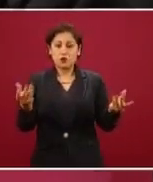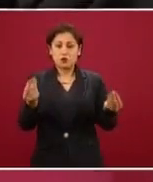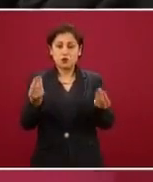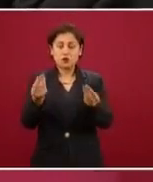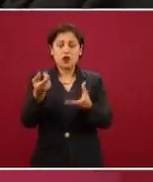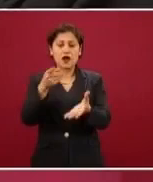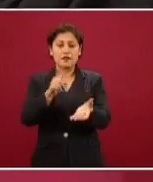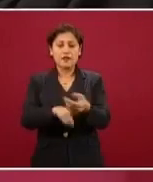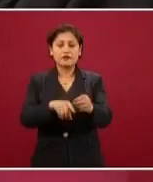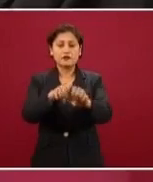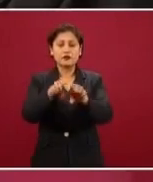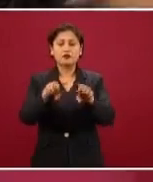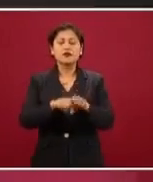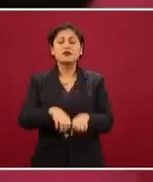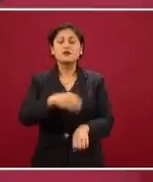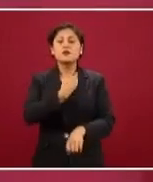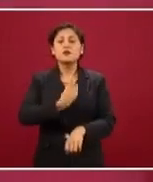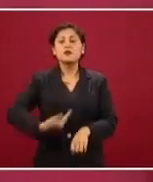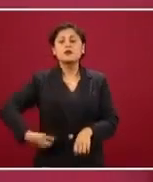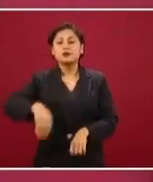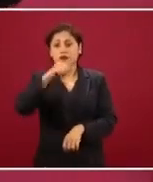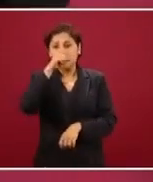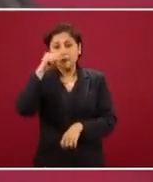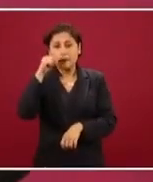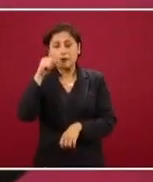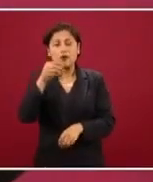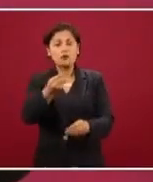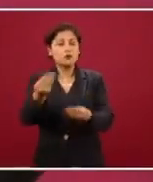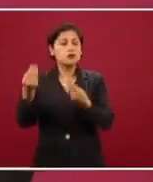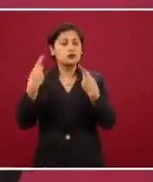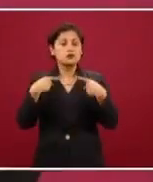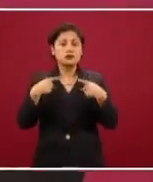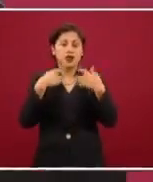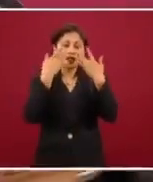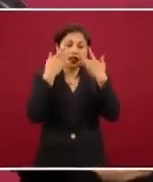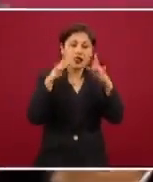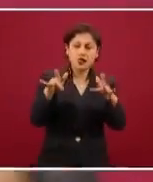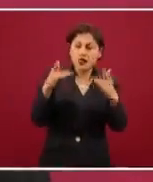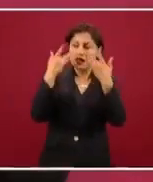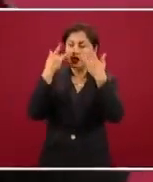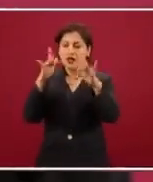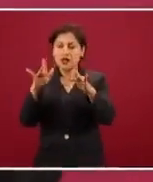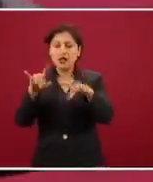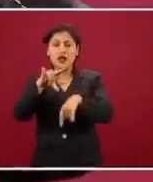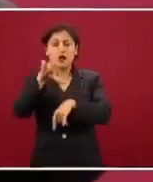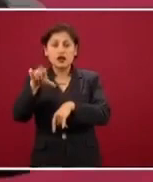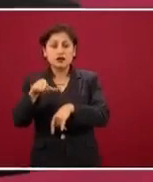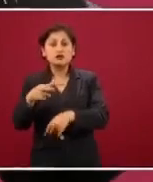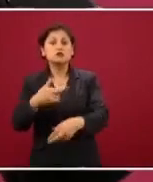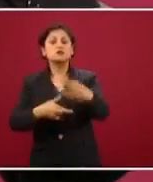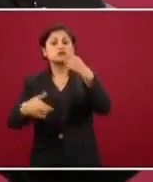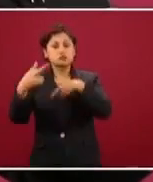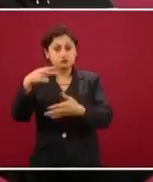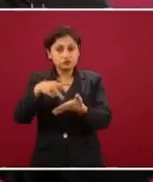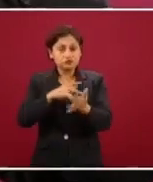ellos, y regresaban después y volvían. Pues con ese gabinete